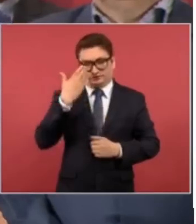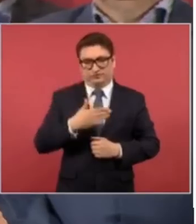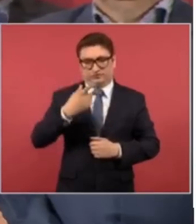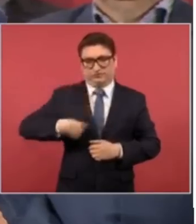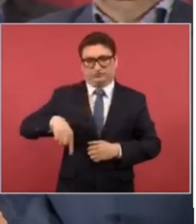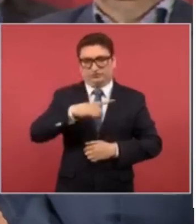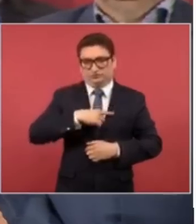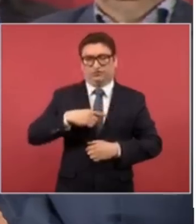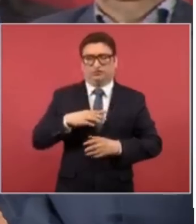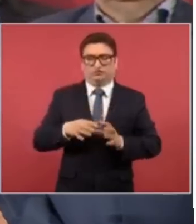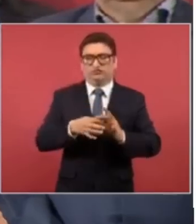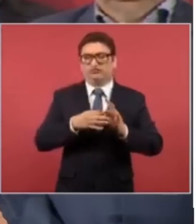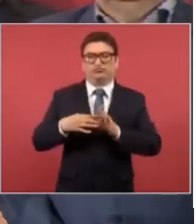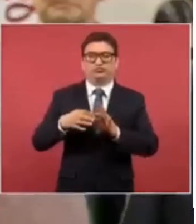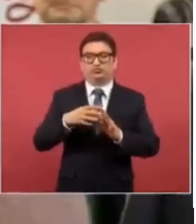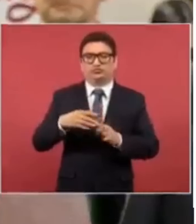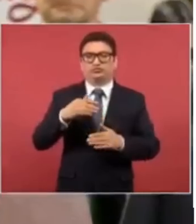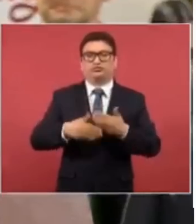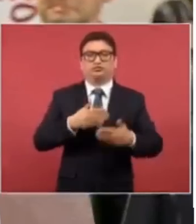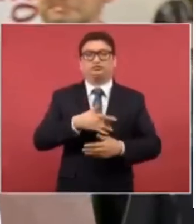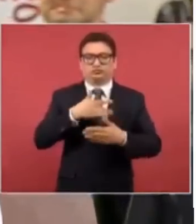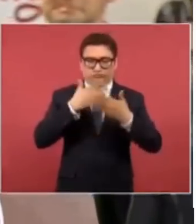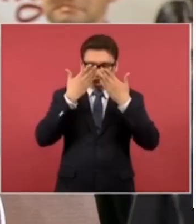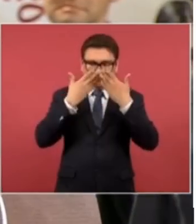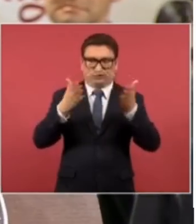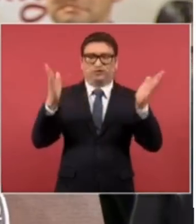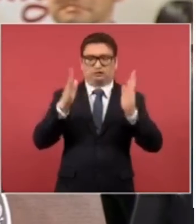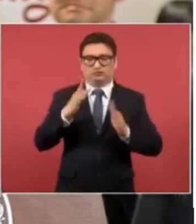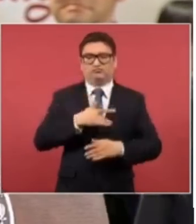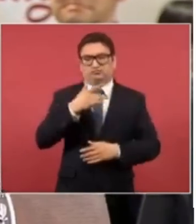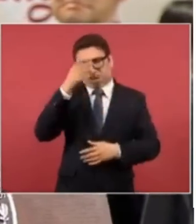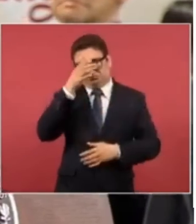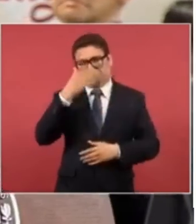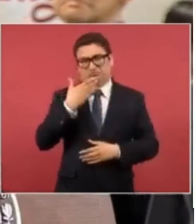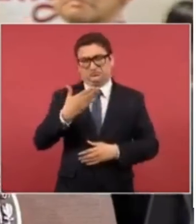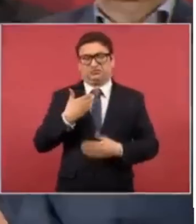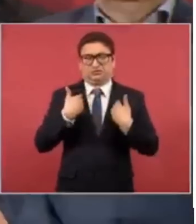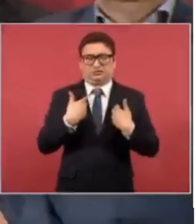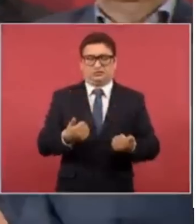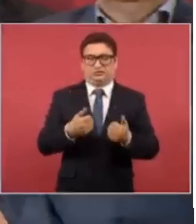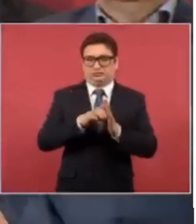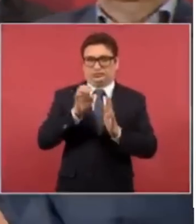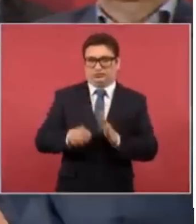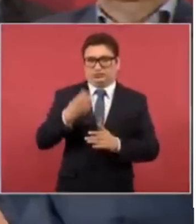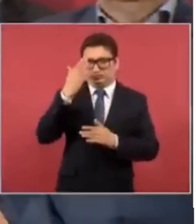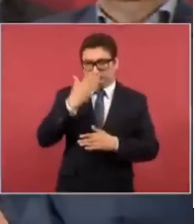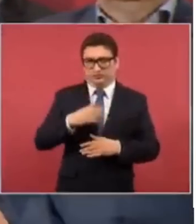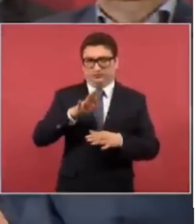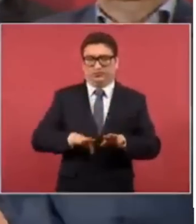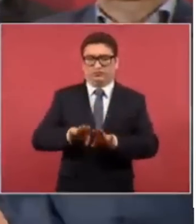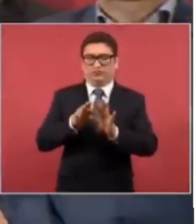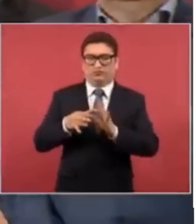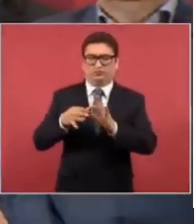este gobierno, porque así ellos tendrían la posibilidad de llegar nuevamente